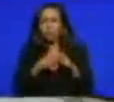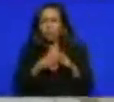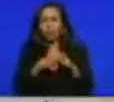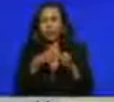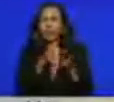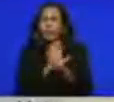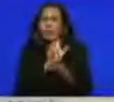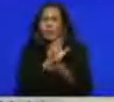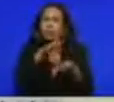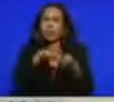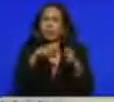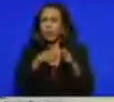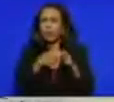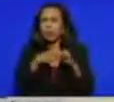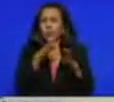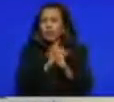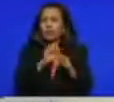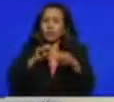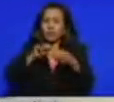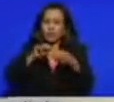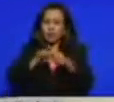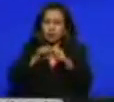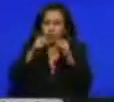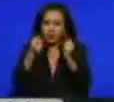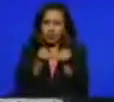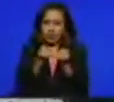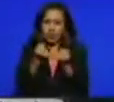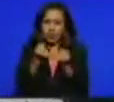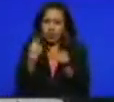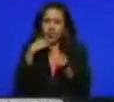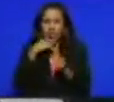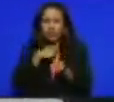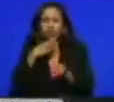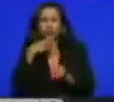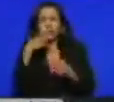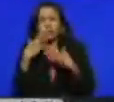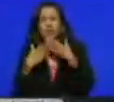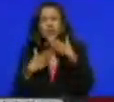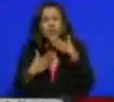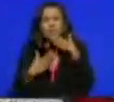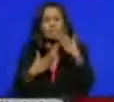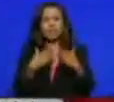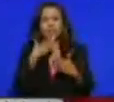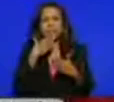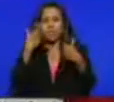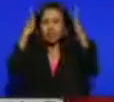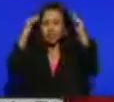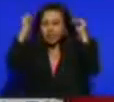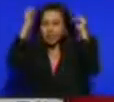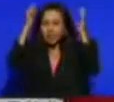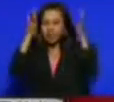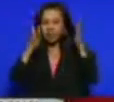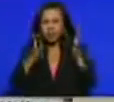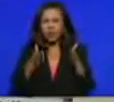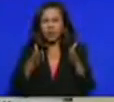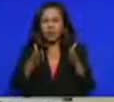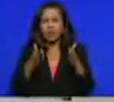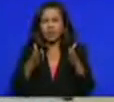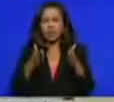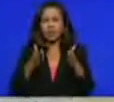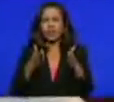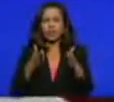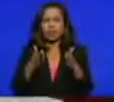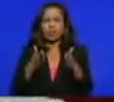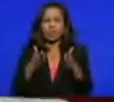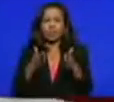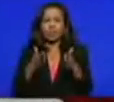están atacando. Así es que estamos muy agradecidos. Yo no hay palabras como agradecer al señor embajador por este tipo de gesto para nuestro pueblo.